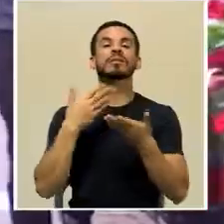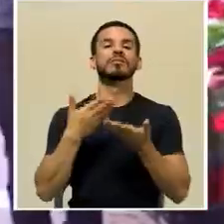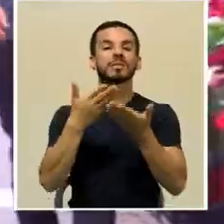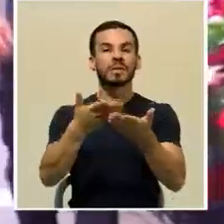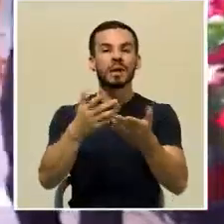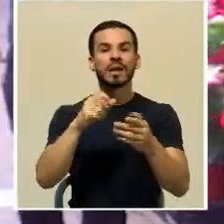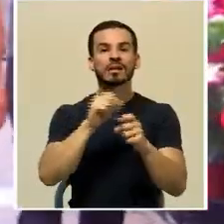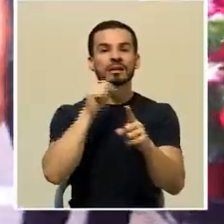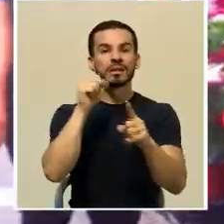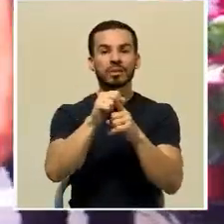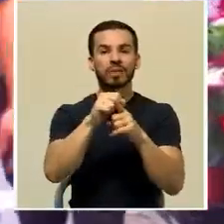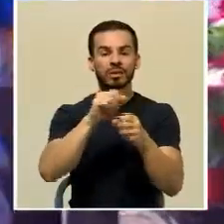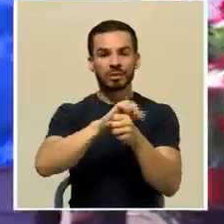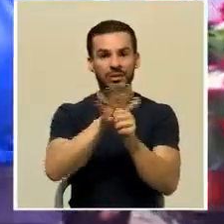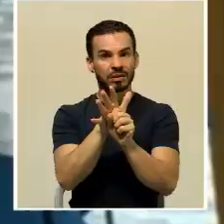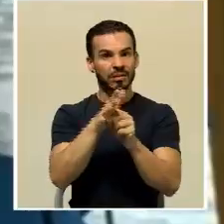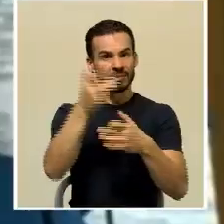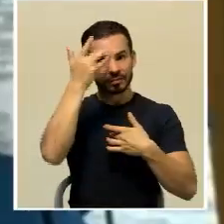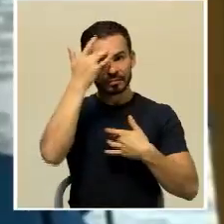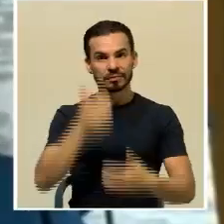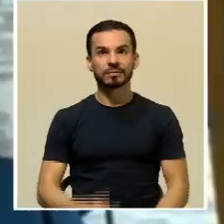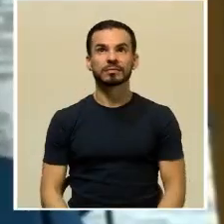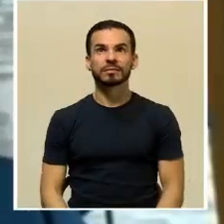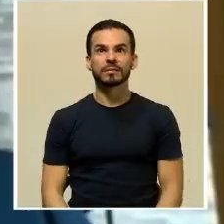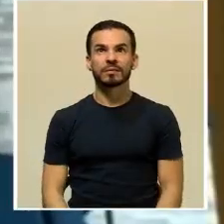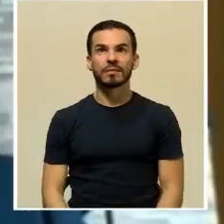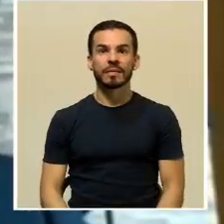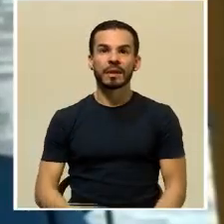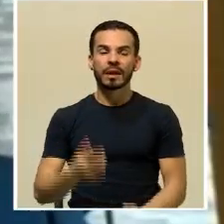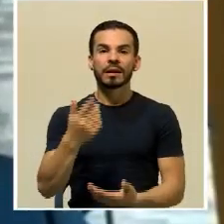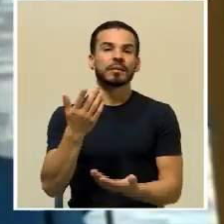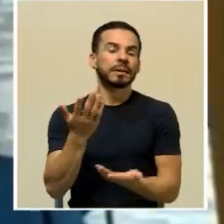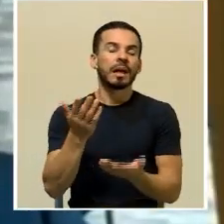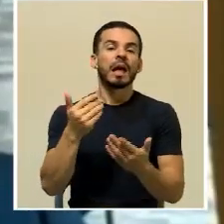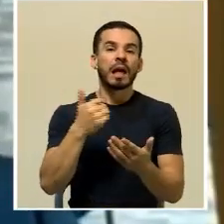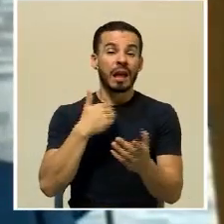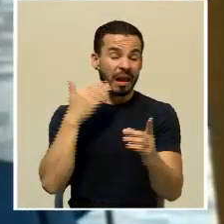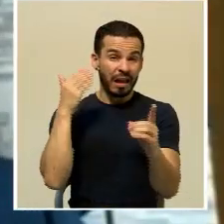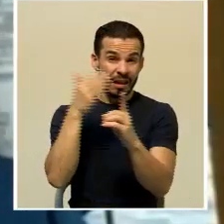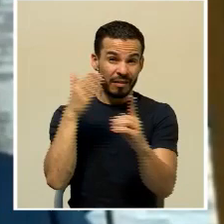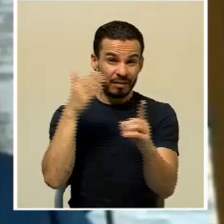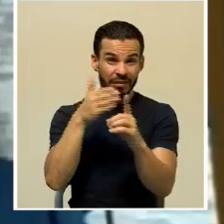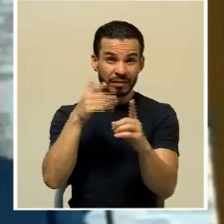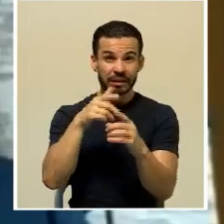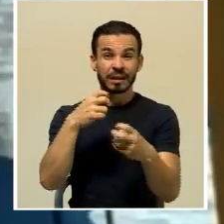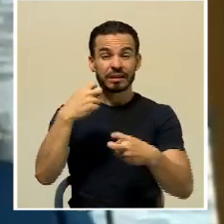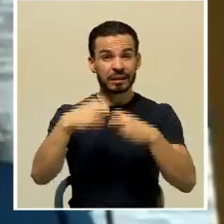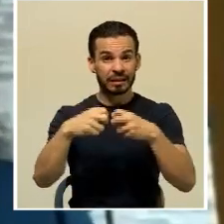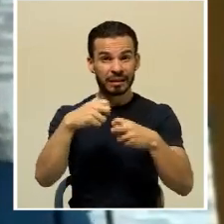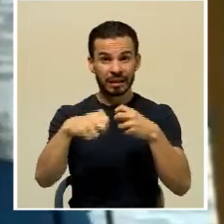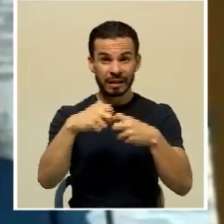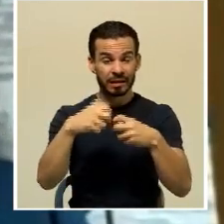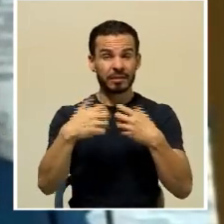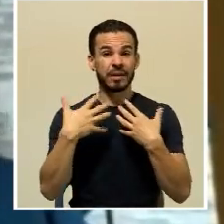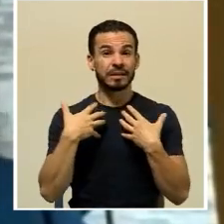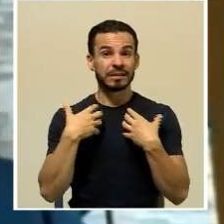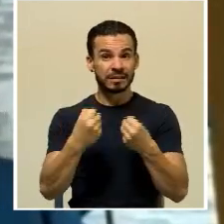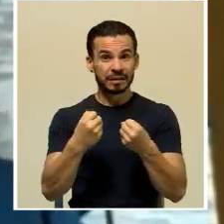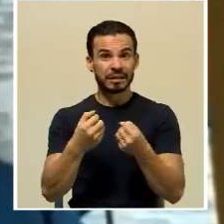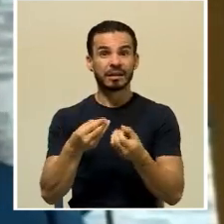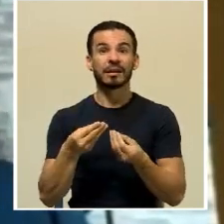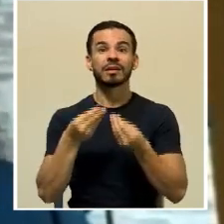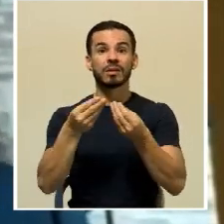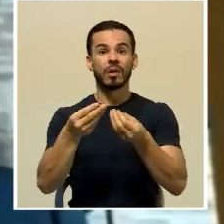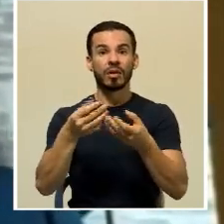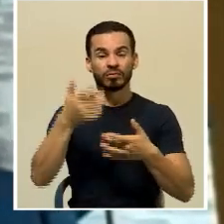que atraviesa el país con la pandemia. Es sin duda la afectación de la crisis sanitaria que ocasiona